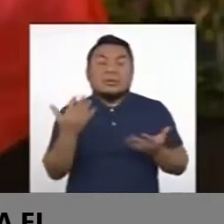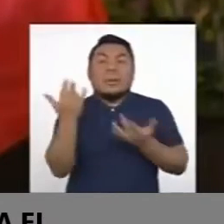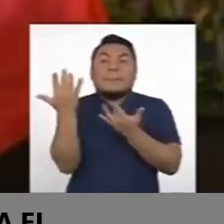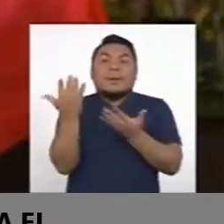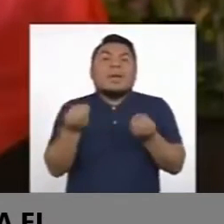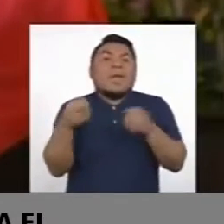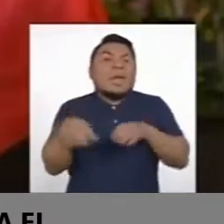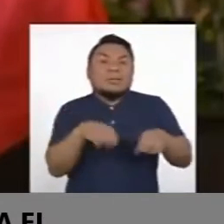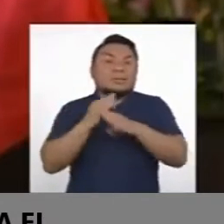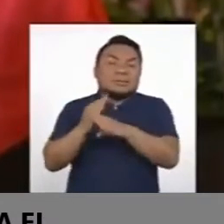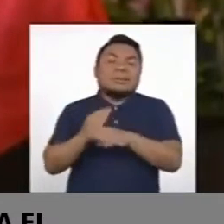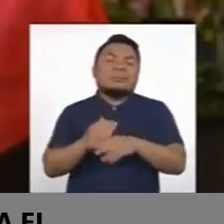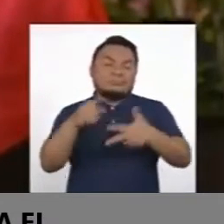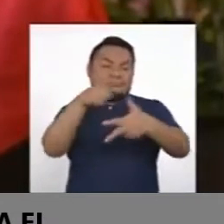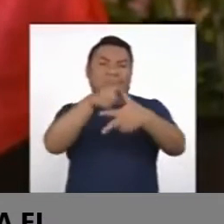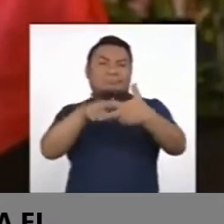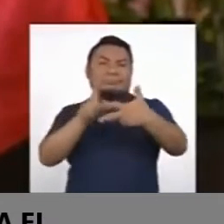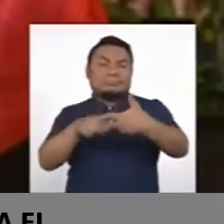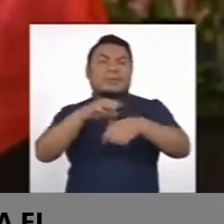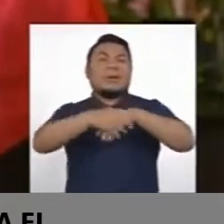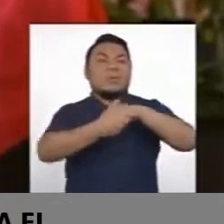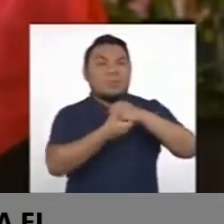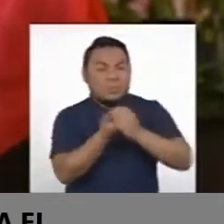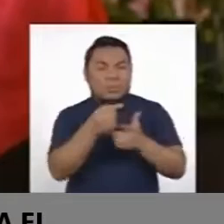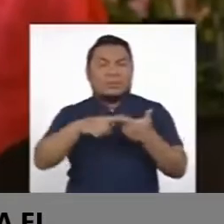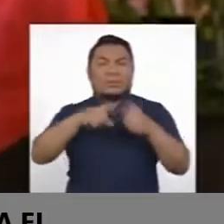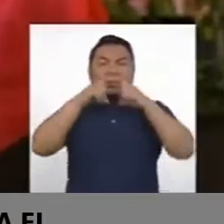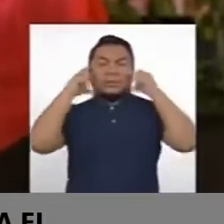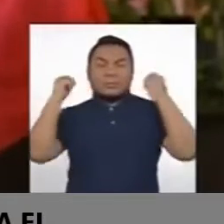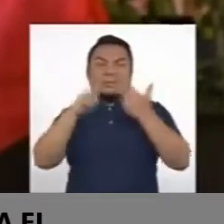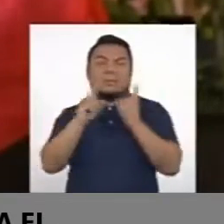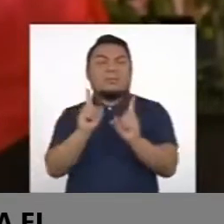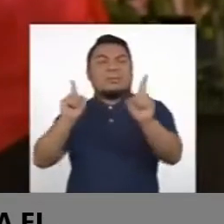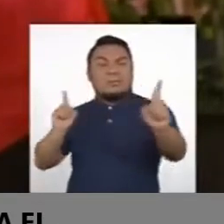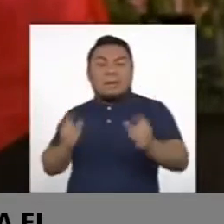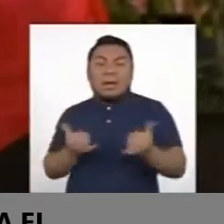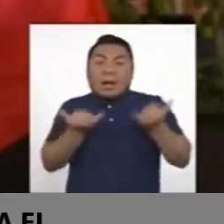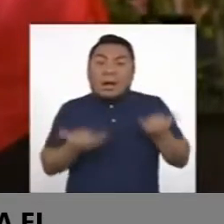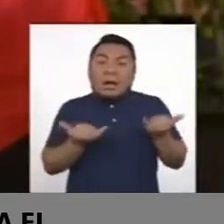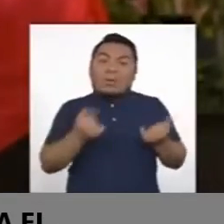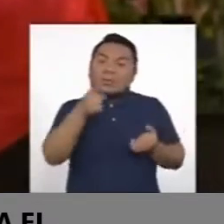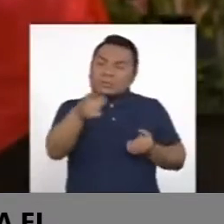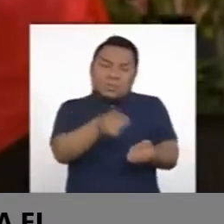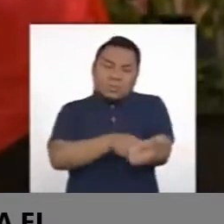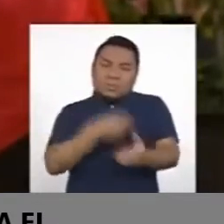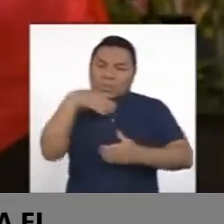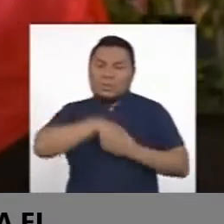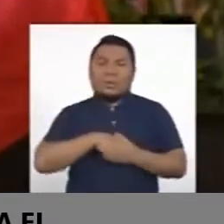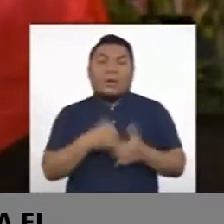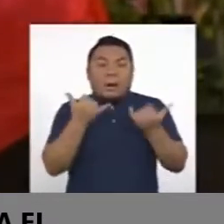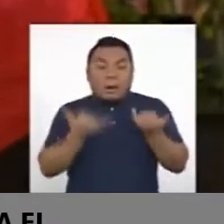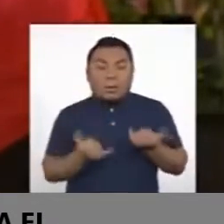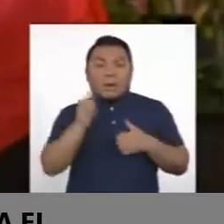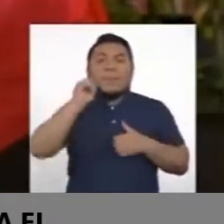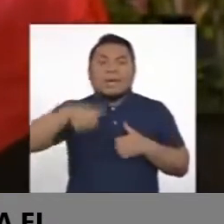necesario mantengamos ese tipo de actitudes ahora, mañana y en los